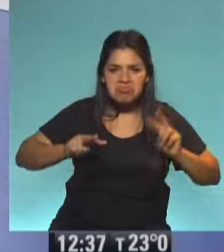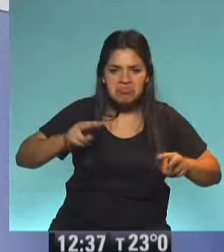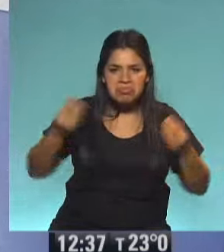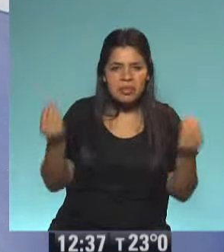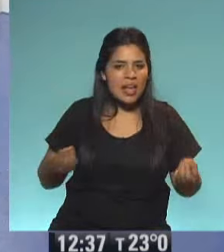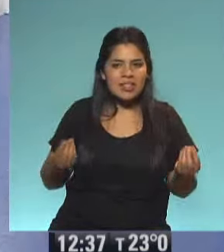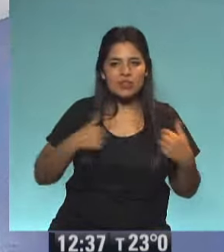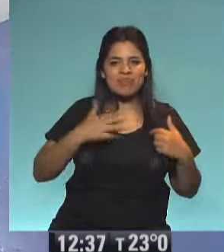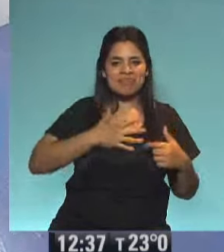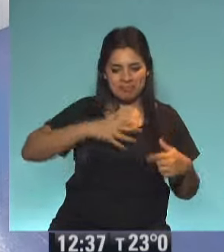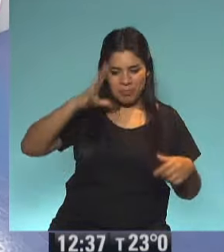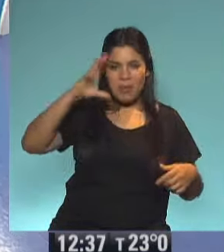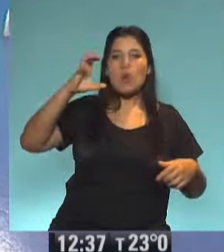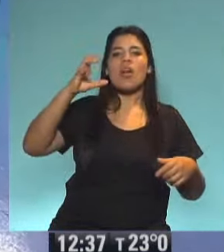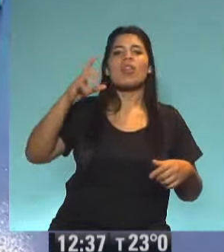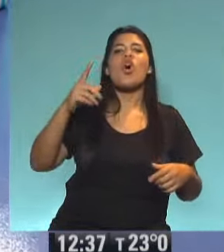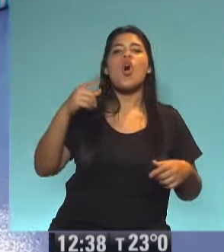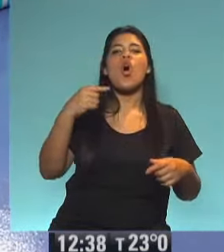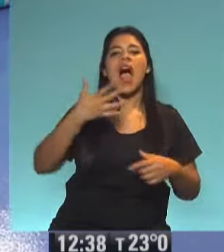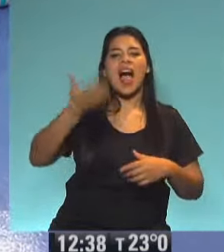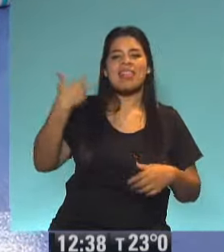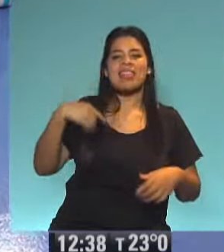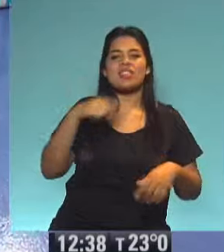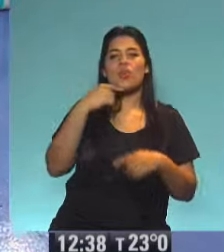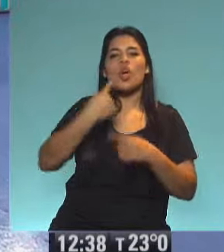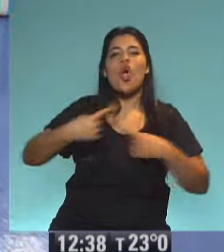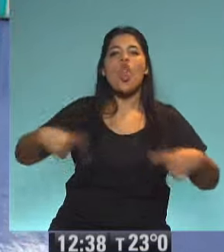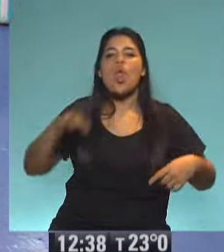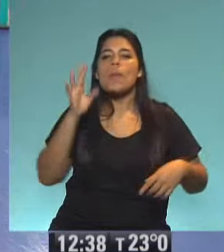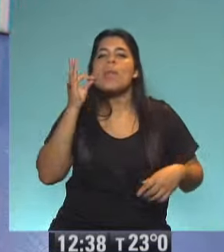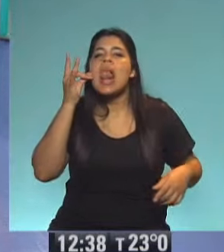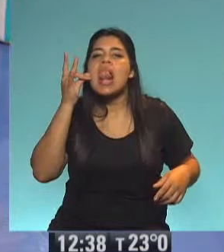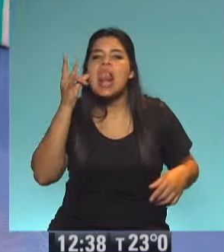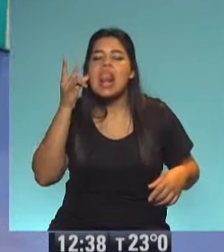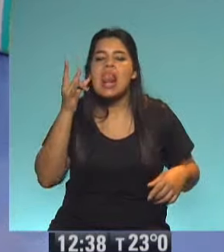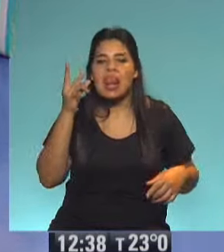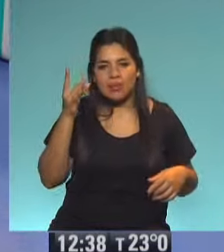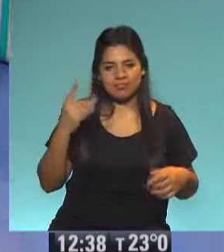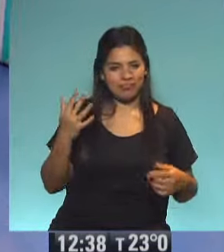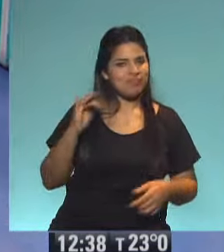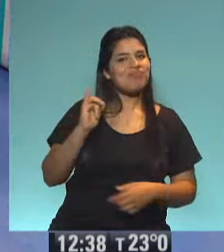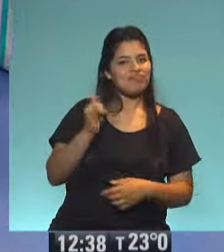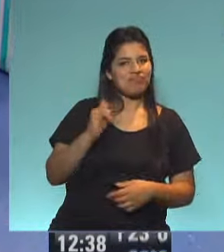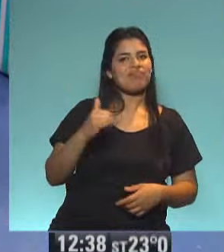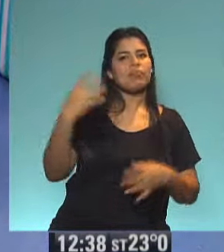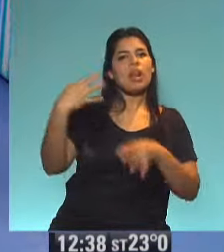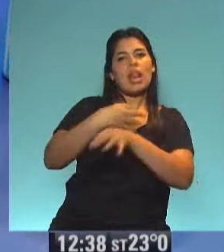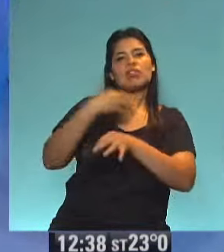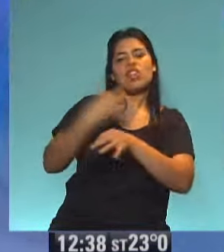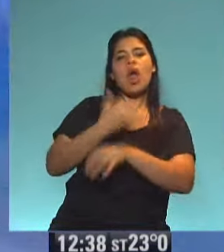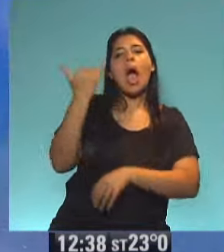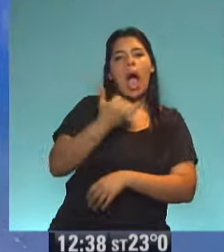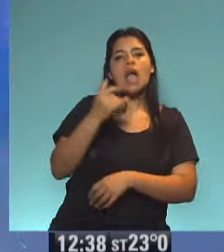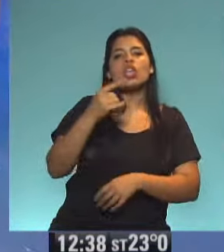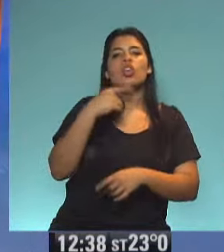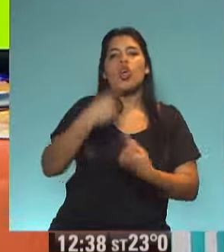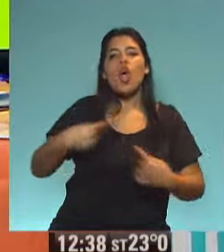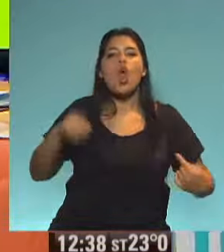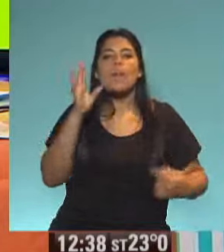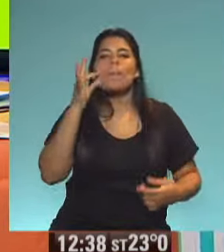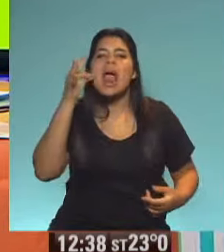acordar al, cuando hablábamos del color piel. Ah, muy bueno. ¿Te acordás que hablábamos del color piel? Que nos enseñaron que había un color piel, ¿no? Y que